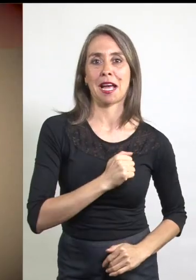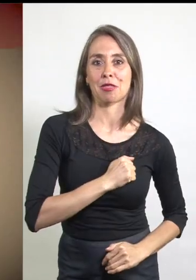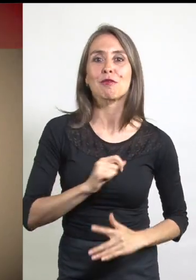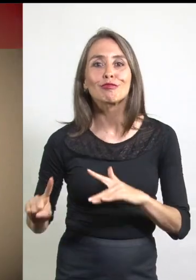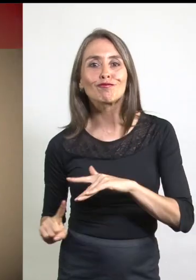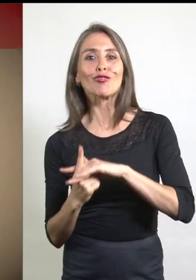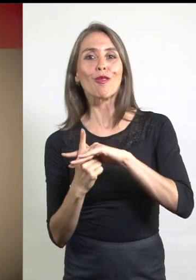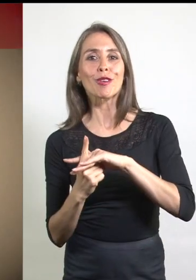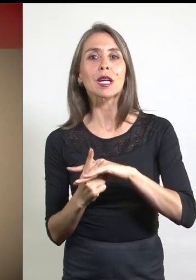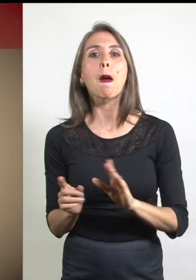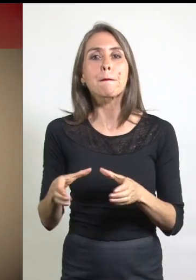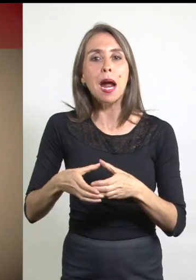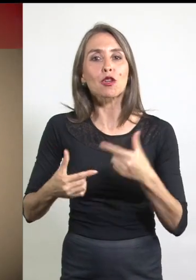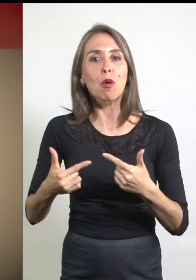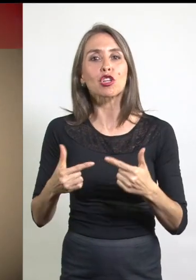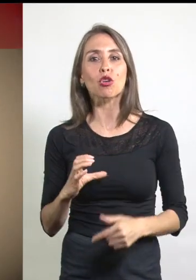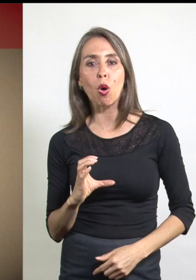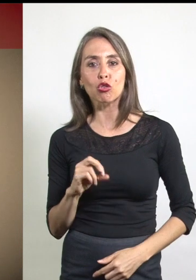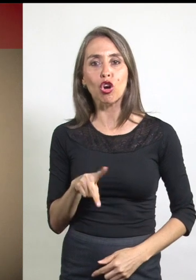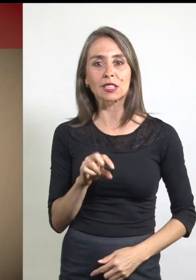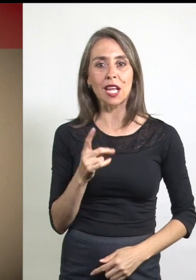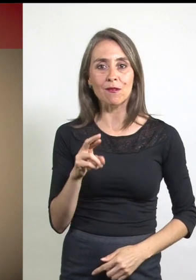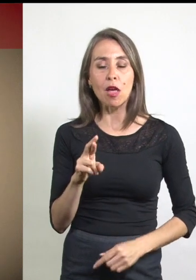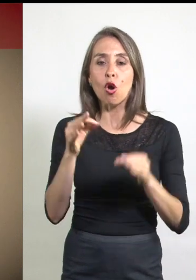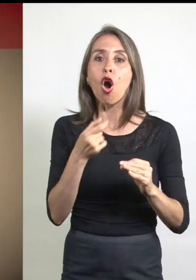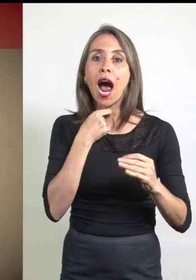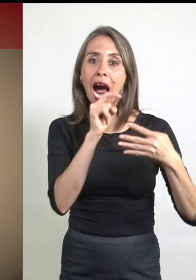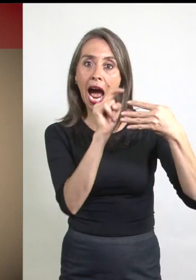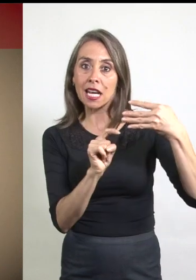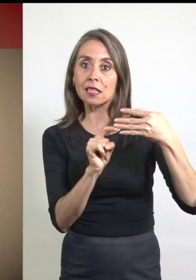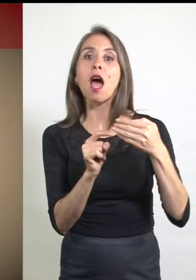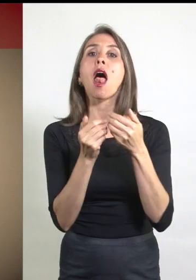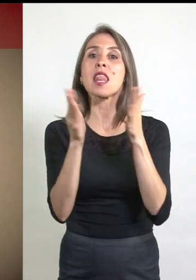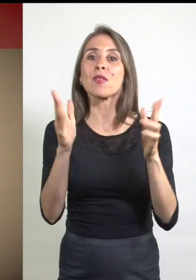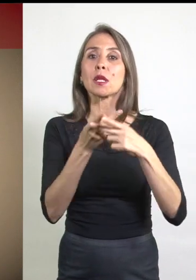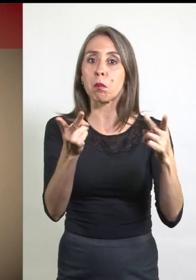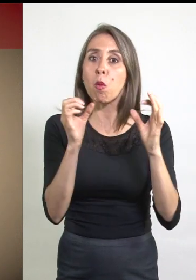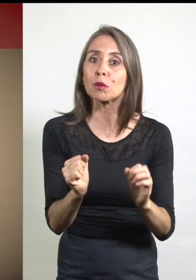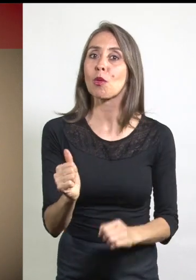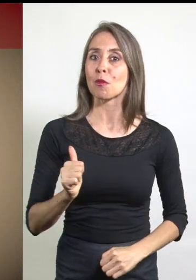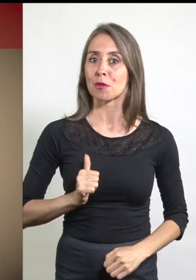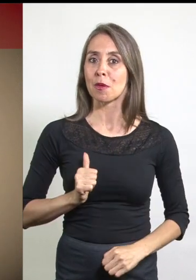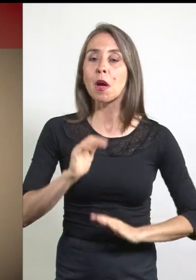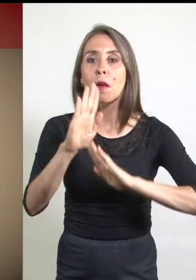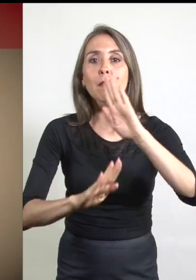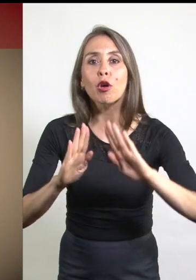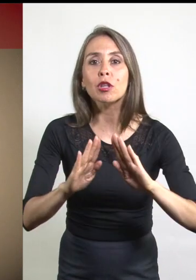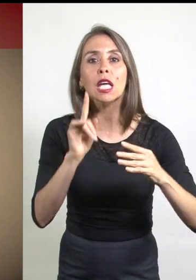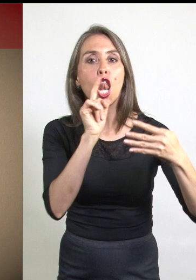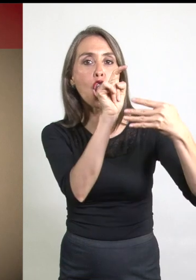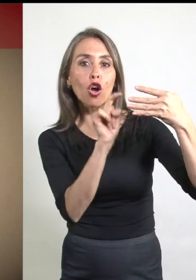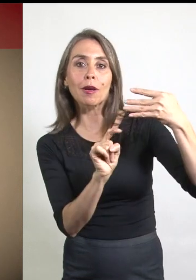Partido Conservador. Su objetivo fue garantizar el ejercicio de las libertades públicas y proteger las